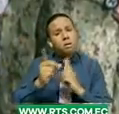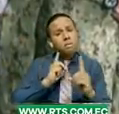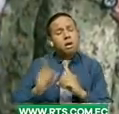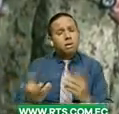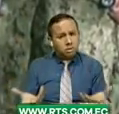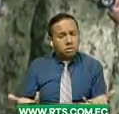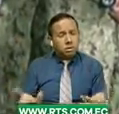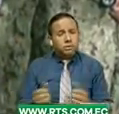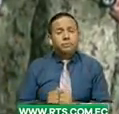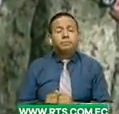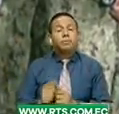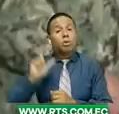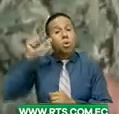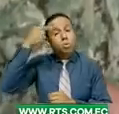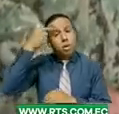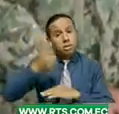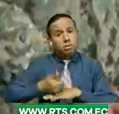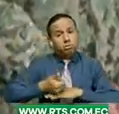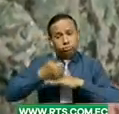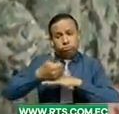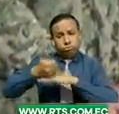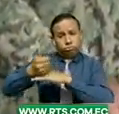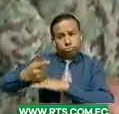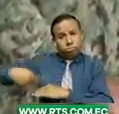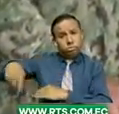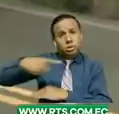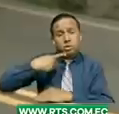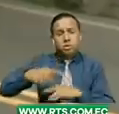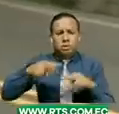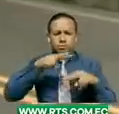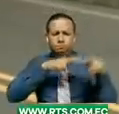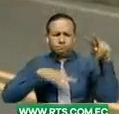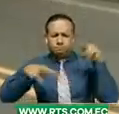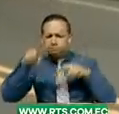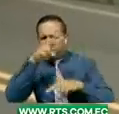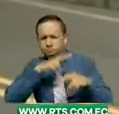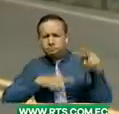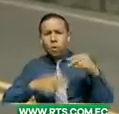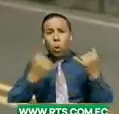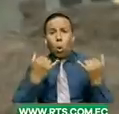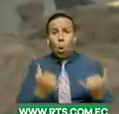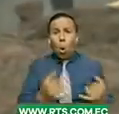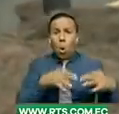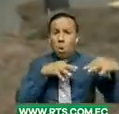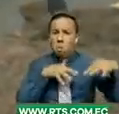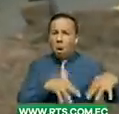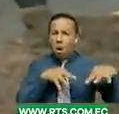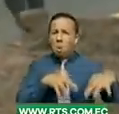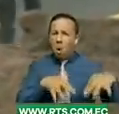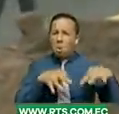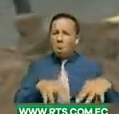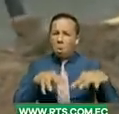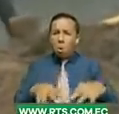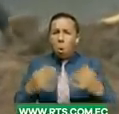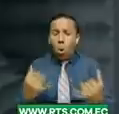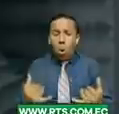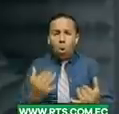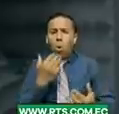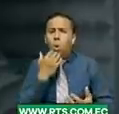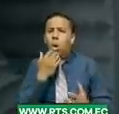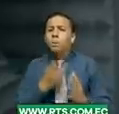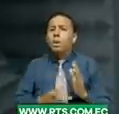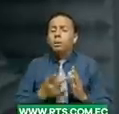Las autoridades de gobierno hicieron una evaluación de la larga jornada de manifestaciones en el país que se registraron este martes.